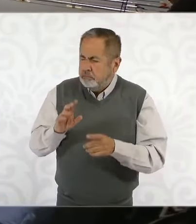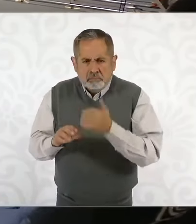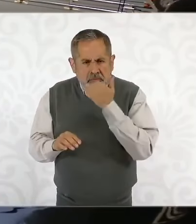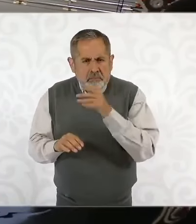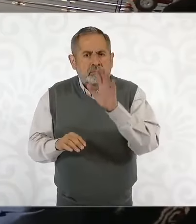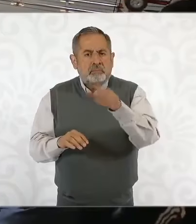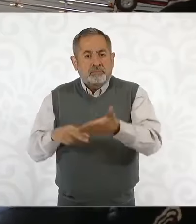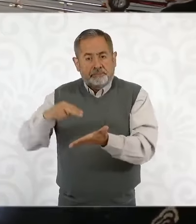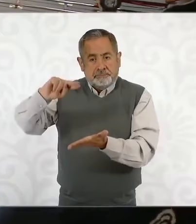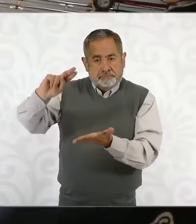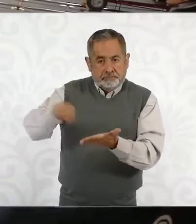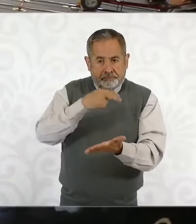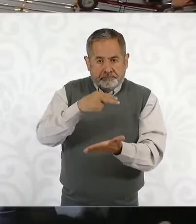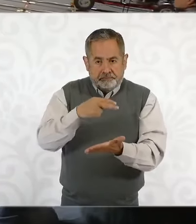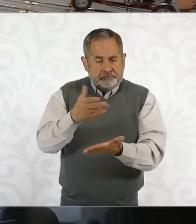La firma.